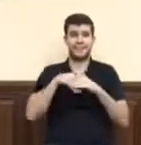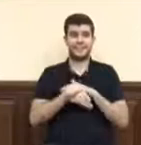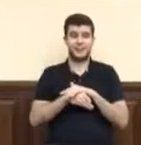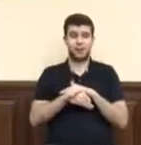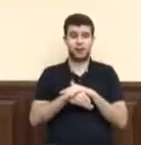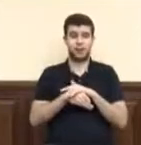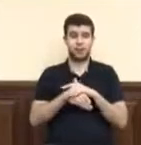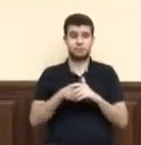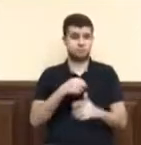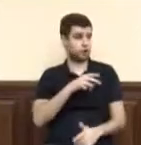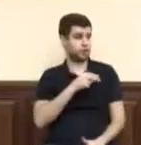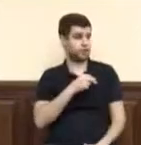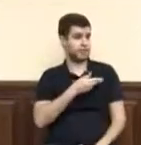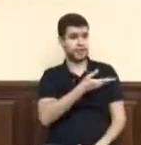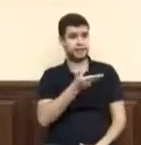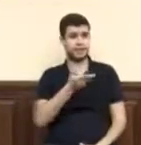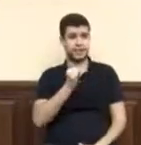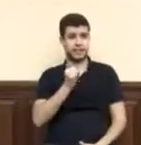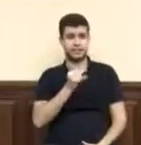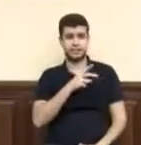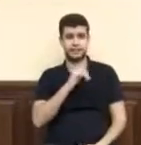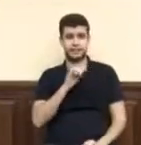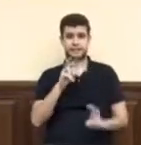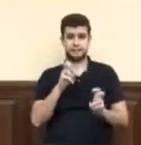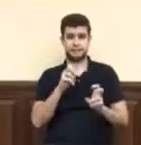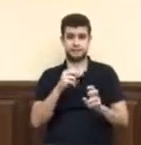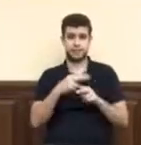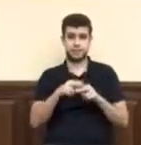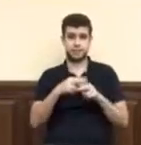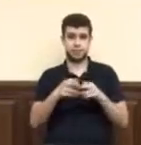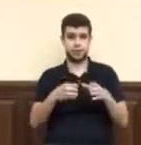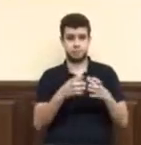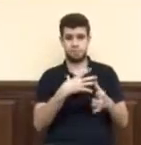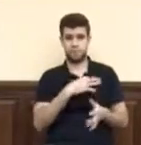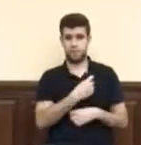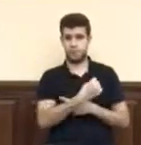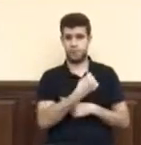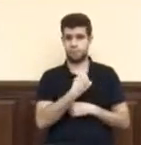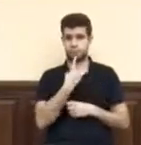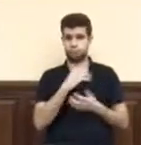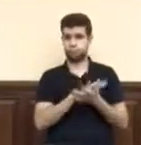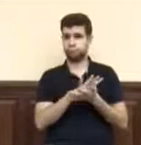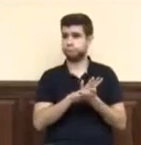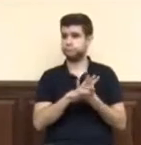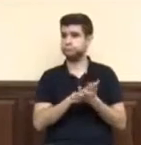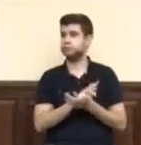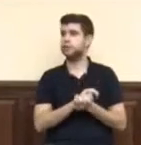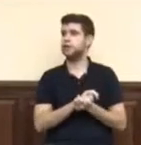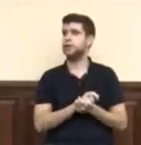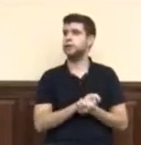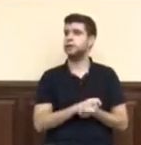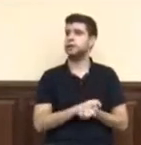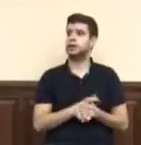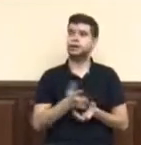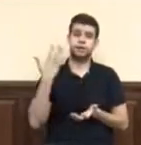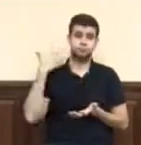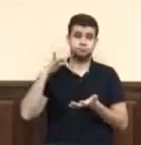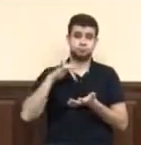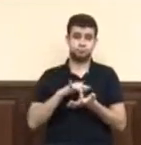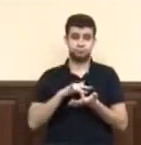aquí los concejales del Partido Popular, yo creo que si quieren, vamos, que lo pueden corroborar, pues se puso a